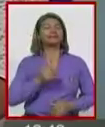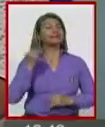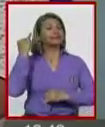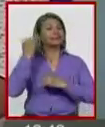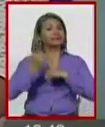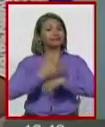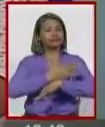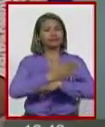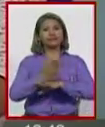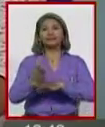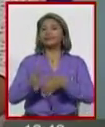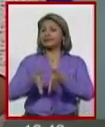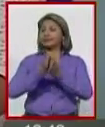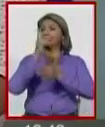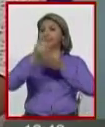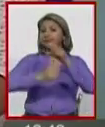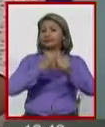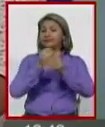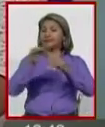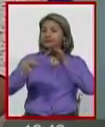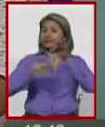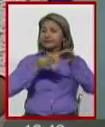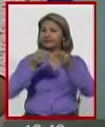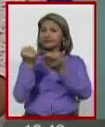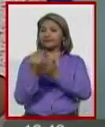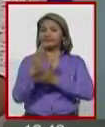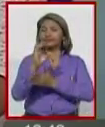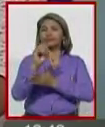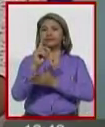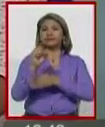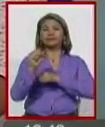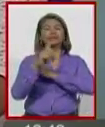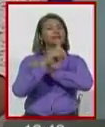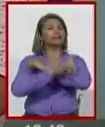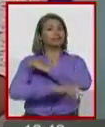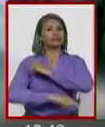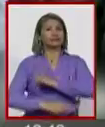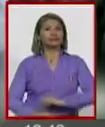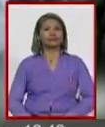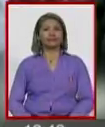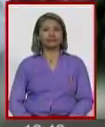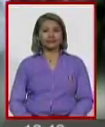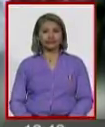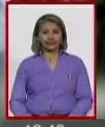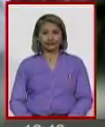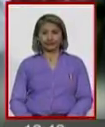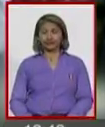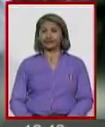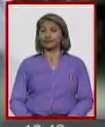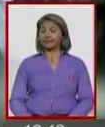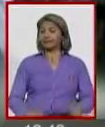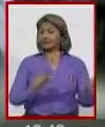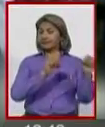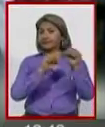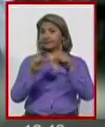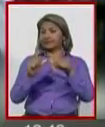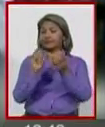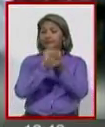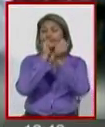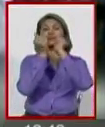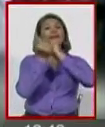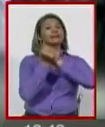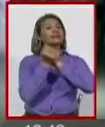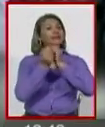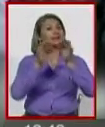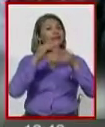las últimas horas, donde pide un año para socializar el nuevo Código de Sistema Penal. Estamos dispuestos a